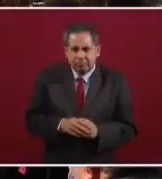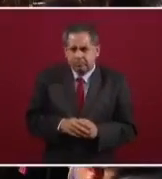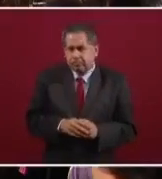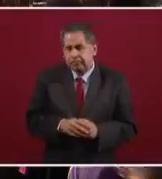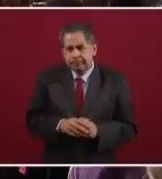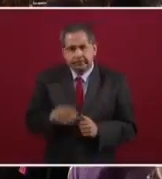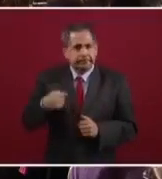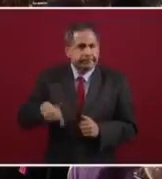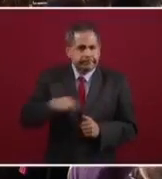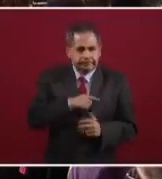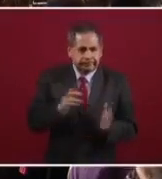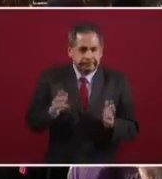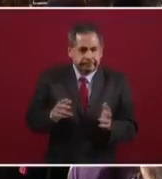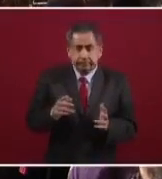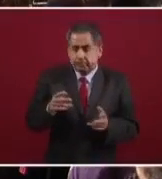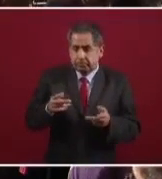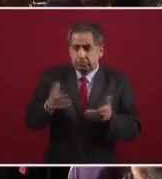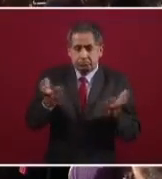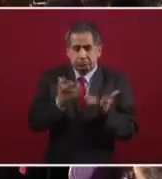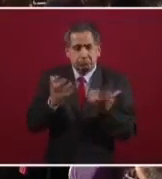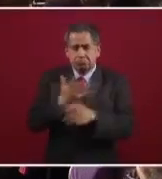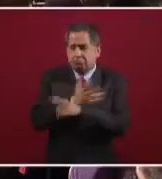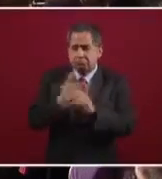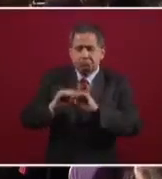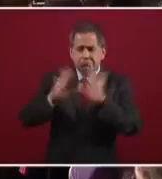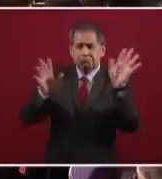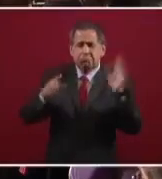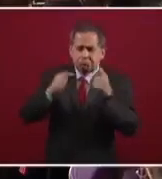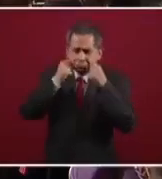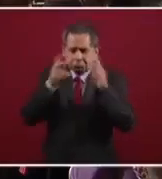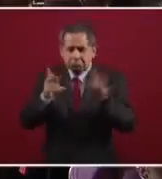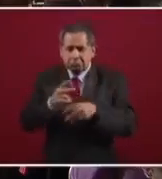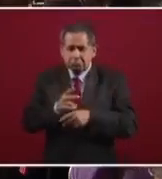como lo que hacemos es totalmente transparente,